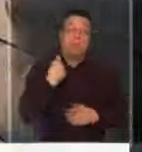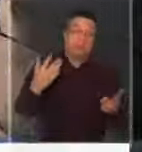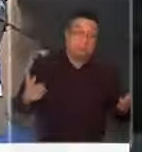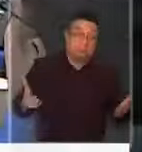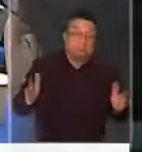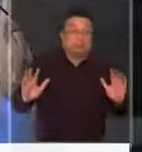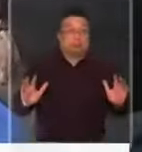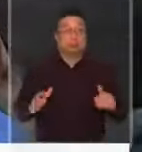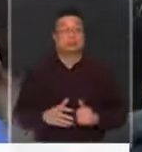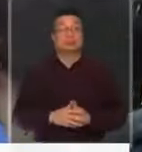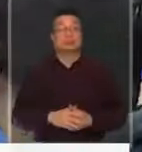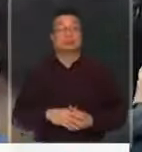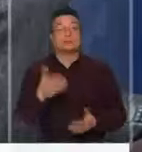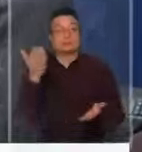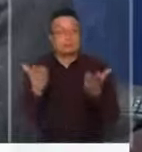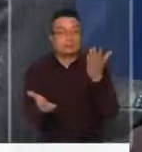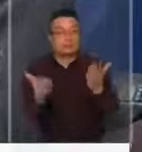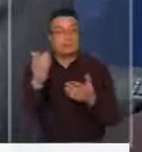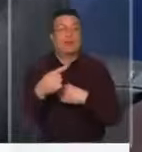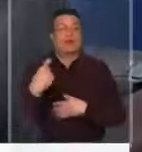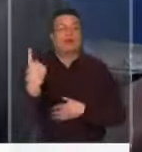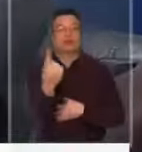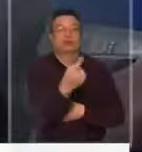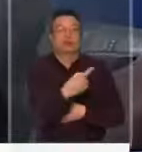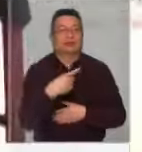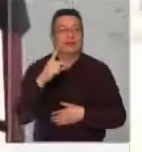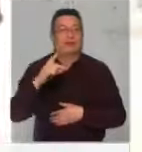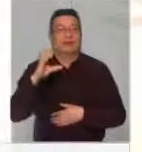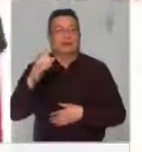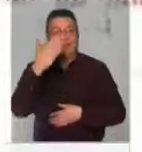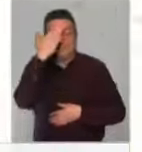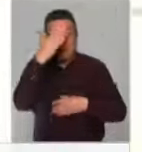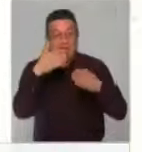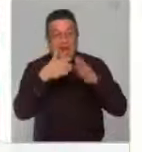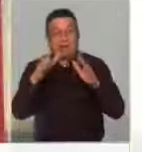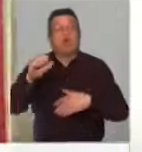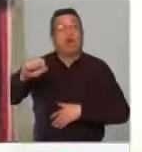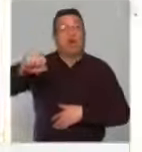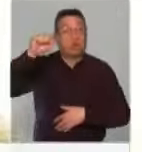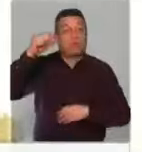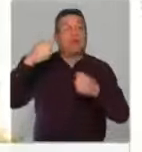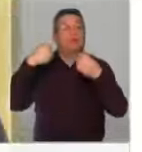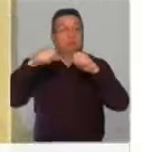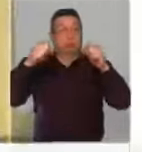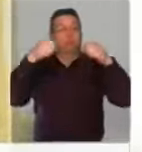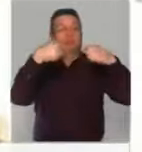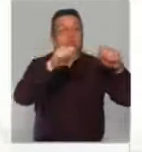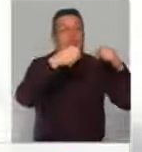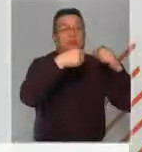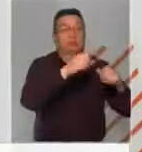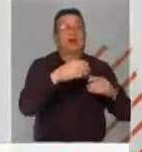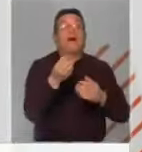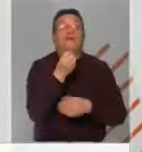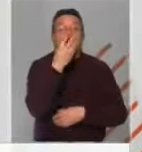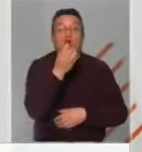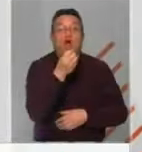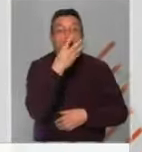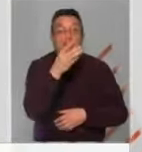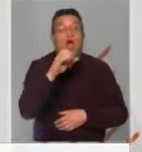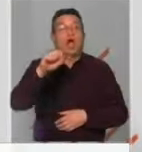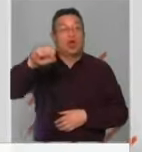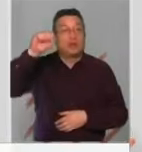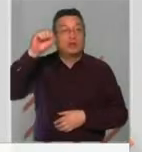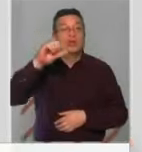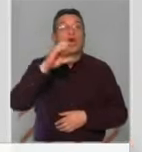pierde. Día de balances de la coalición oficialista. El Frente Amplio y el Partido Comunista lograron victorias emblemáticas en La Florida, con el comunista